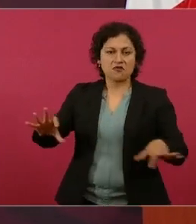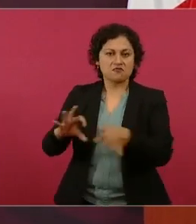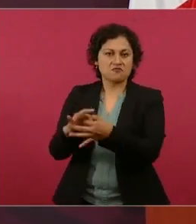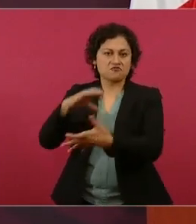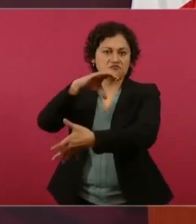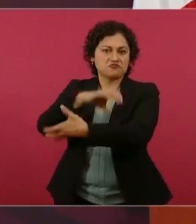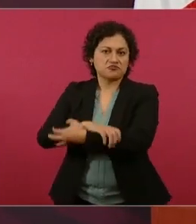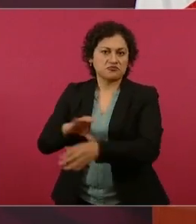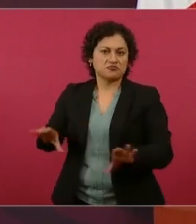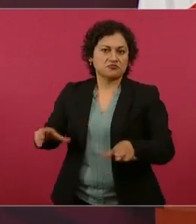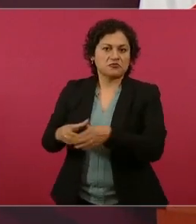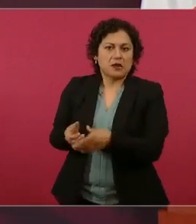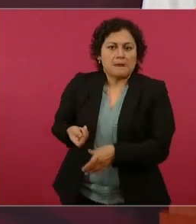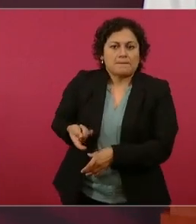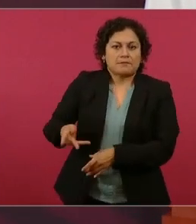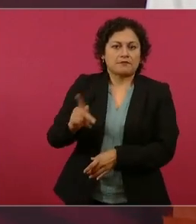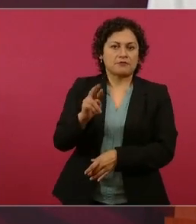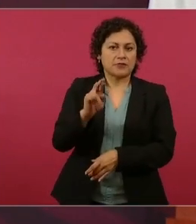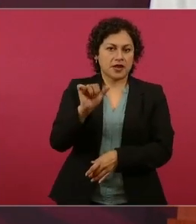parte de